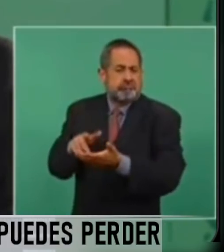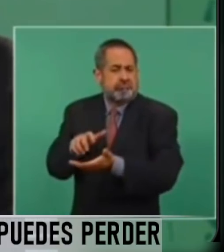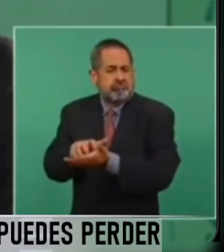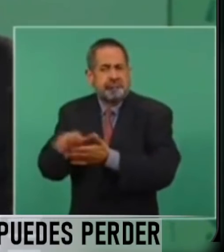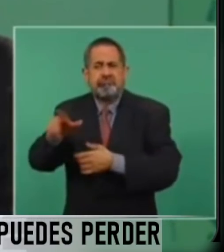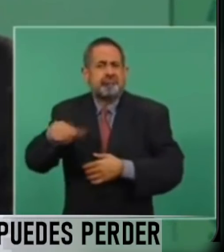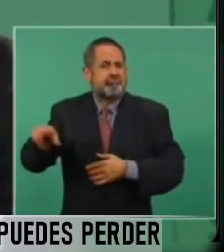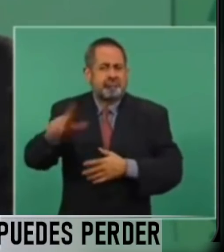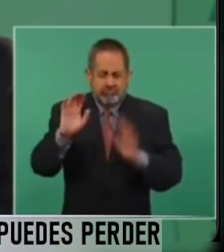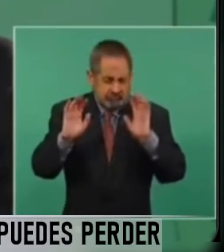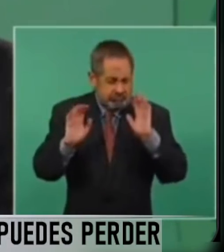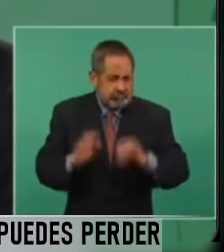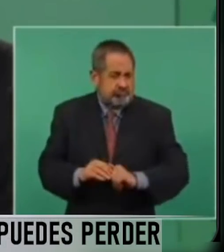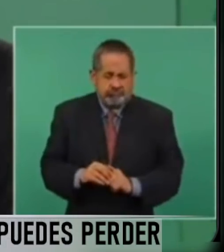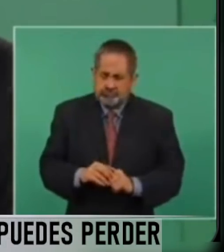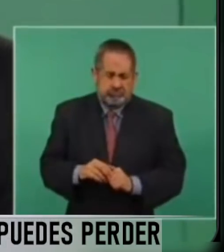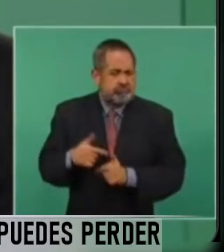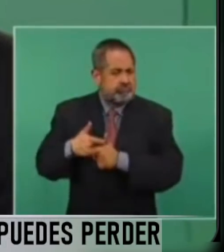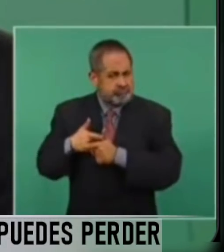ya